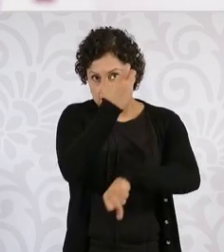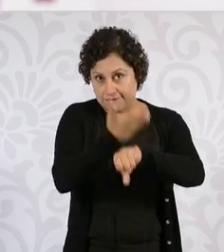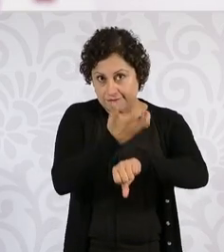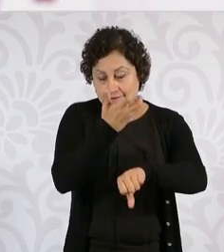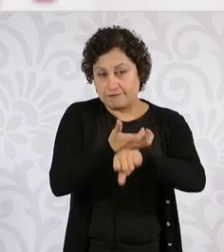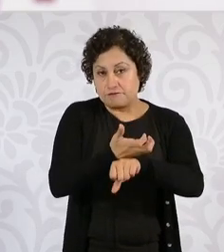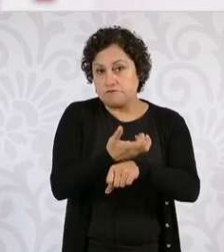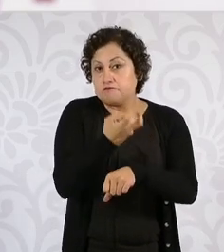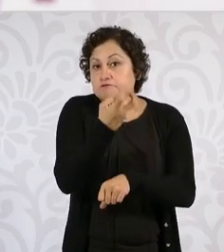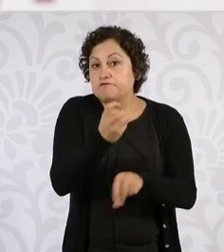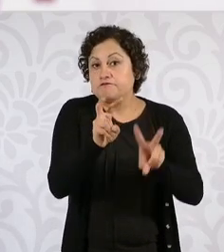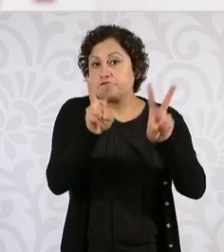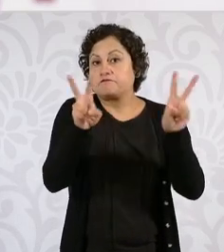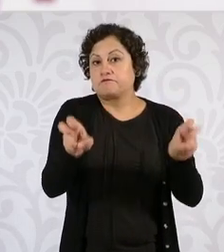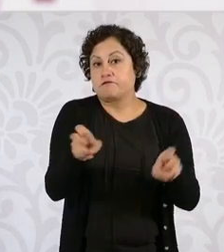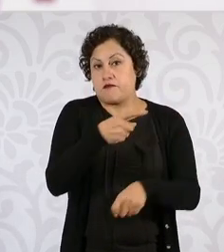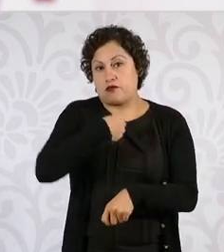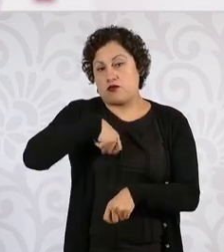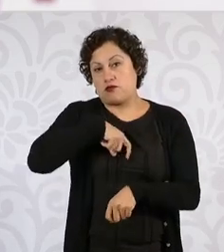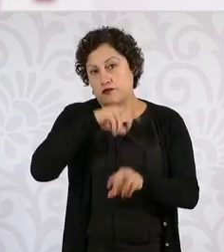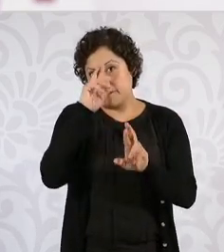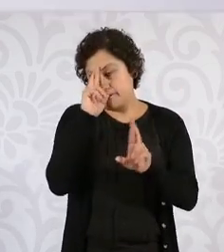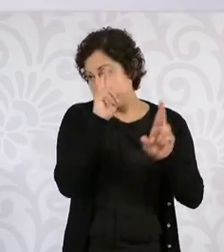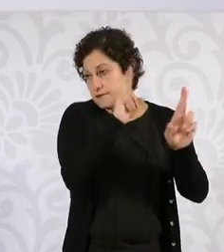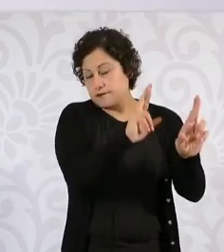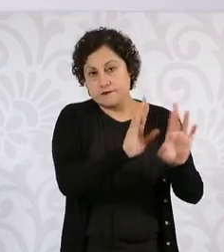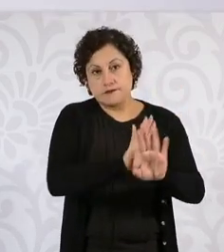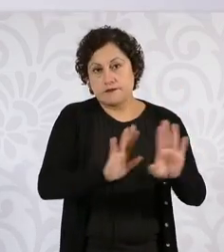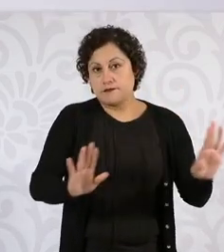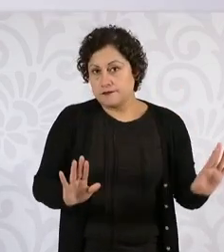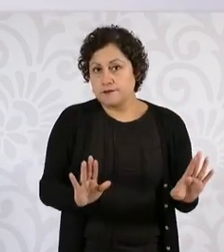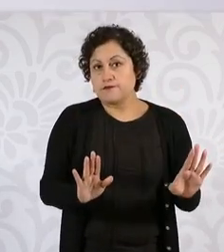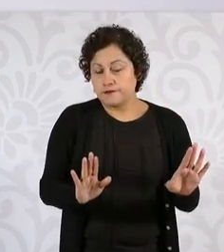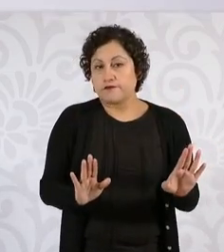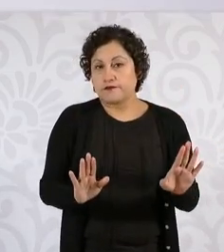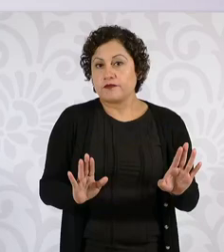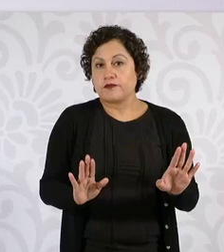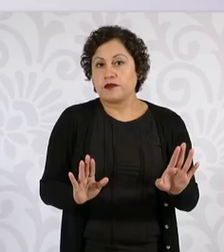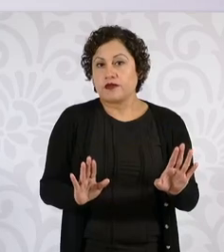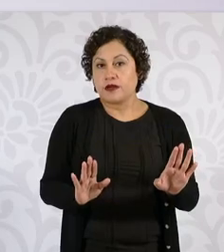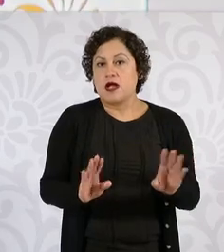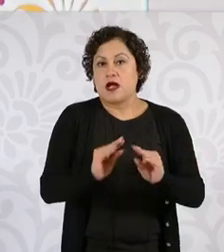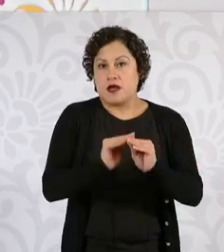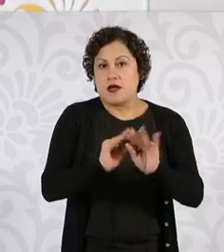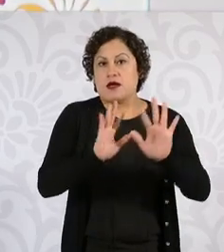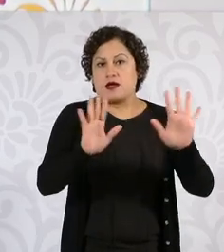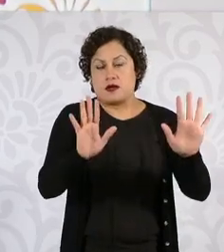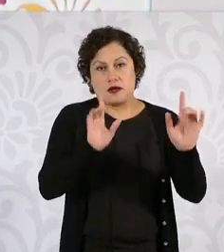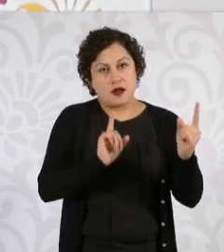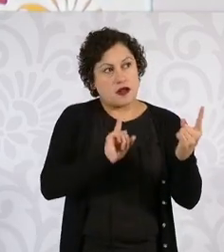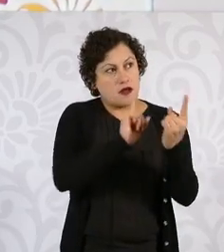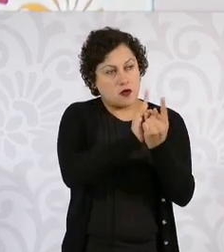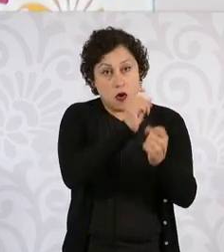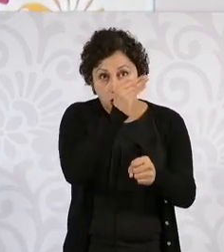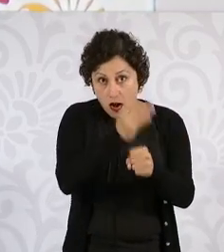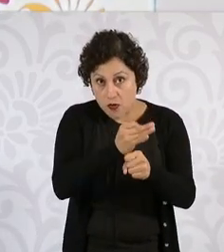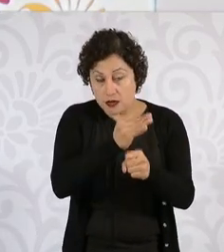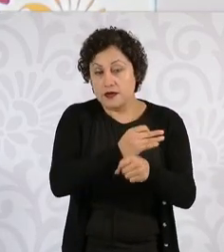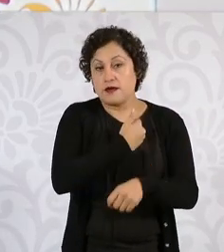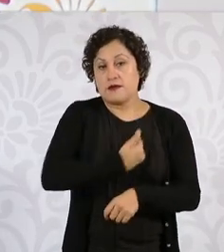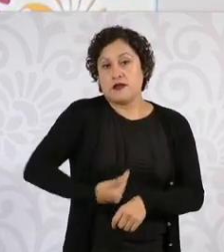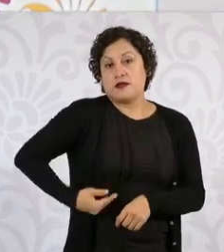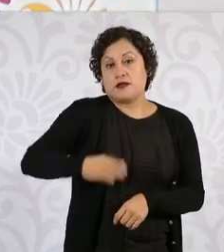somos muy respetuosos de la elección. Por supuesto que la coordinación es con el presidente Biden y va a seguir esta coordinación.